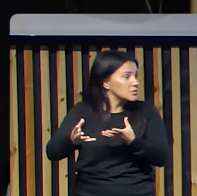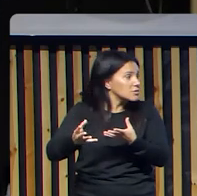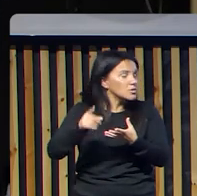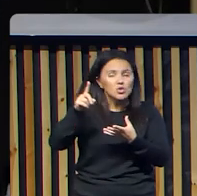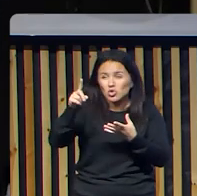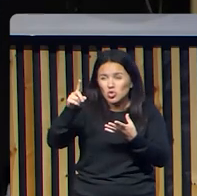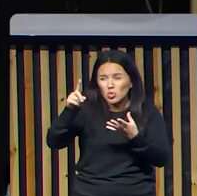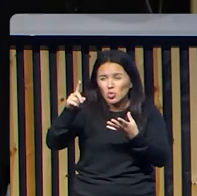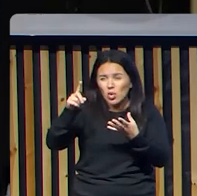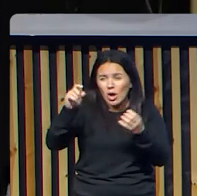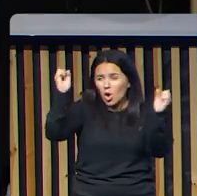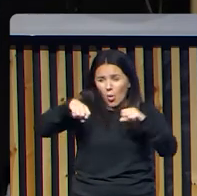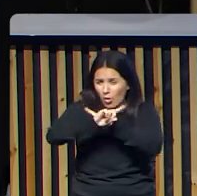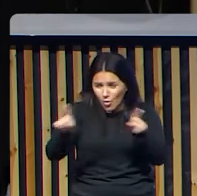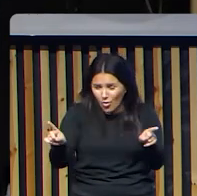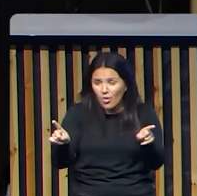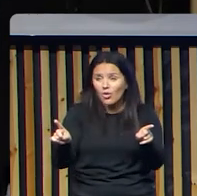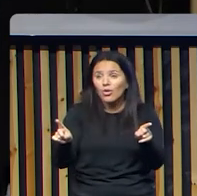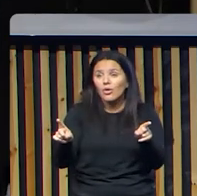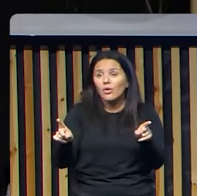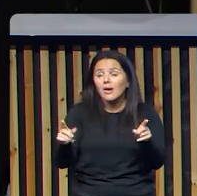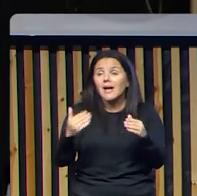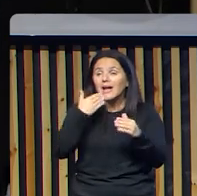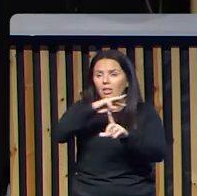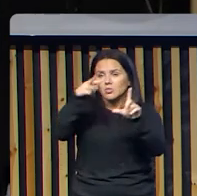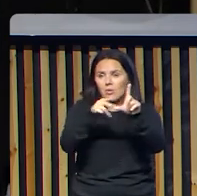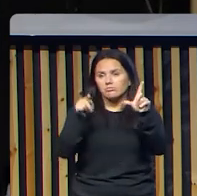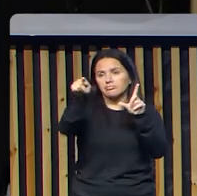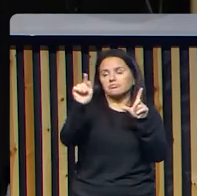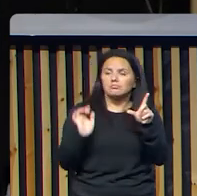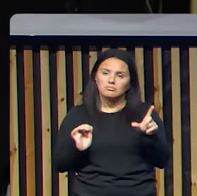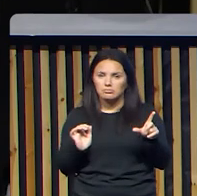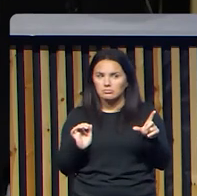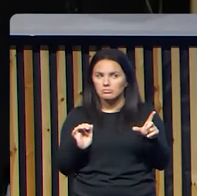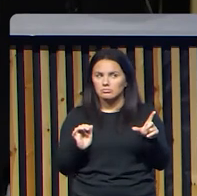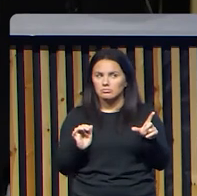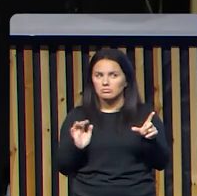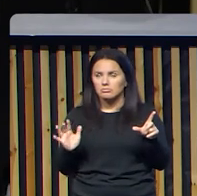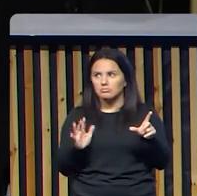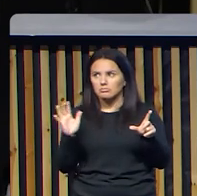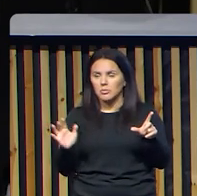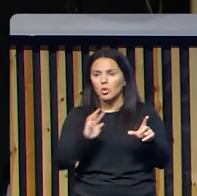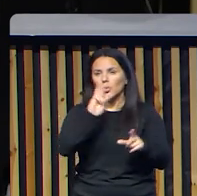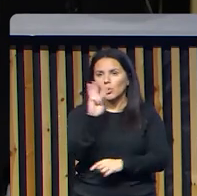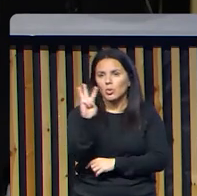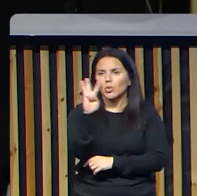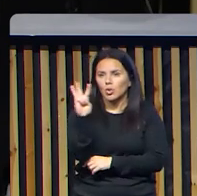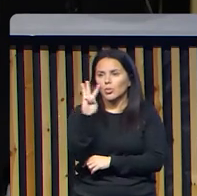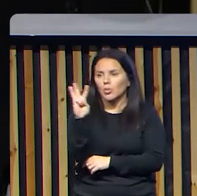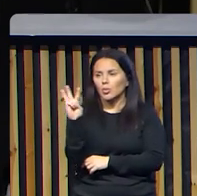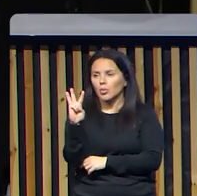desacuerdo a través de nuestra página web www